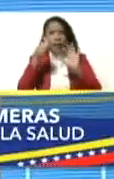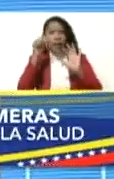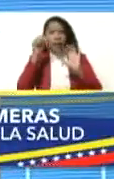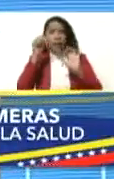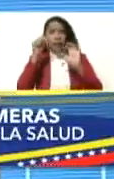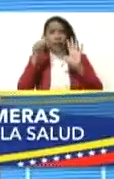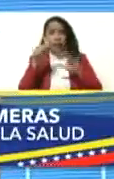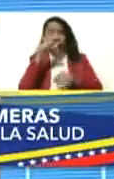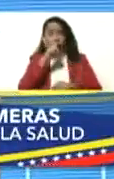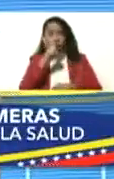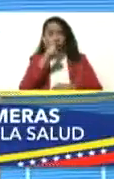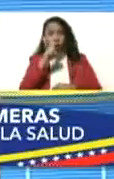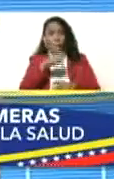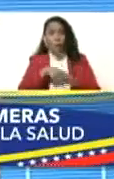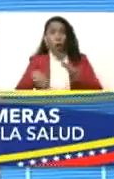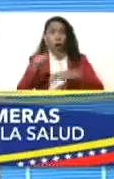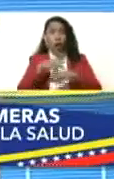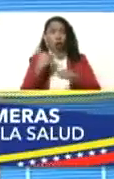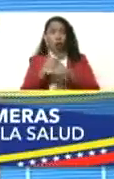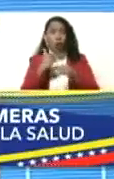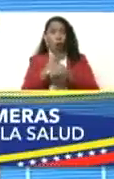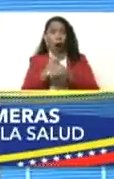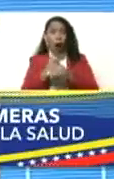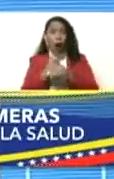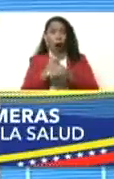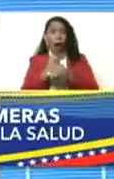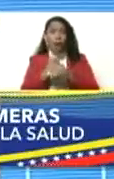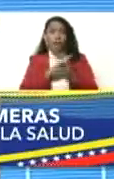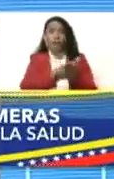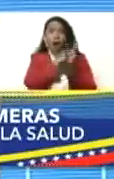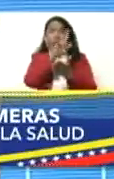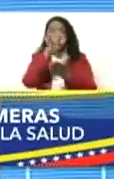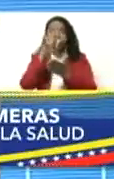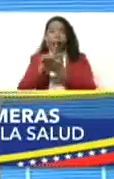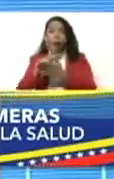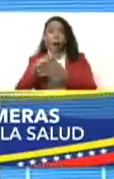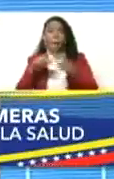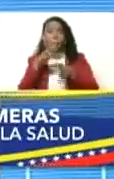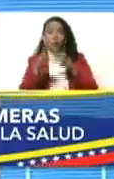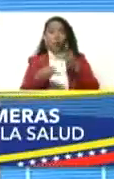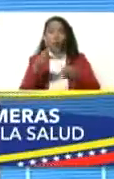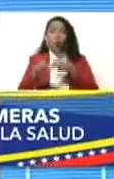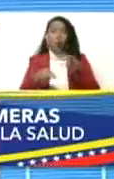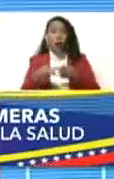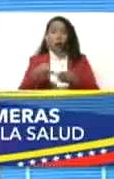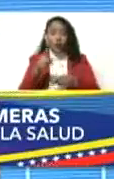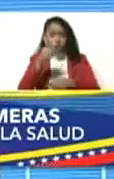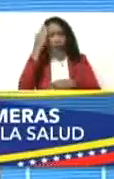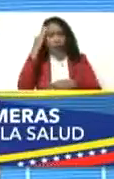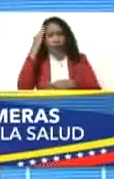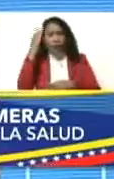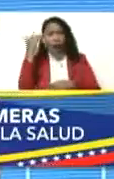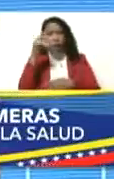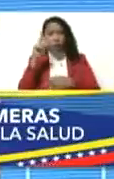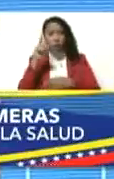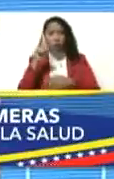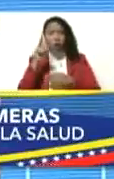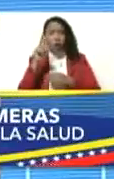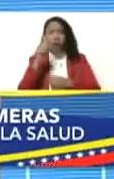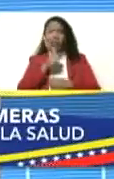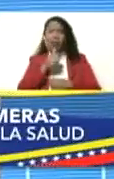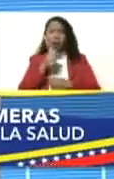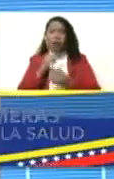en tren. Como saben, un tren tiene conductores y rieles que lo guían por un camino para llegar a su destino. ¿Quiénes